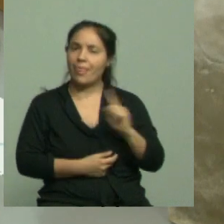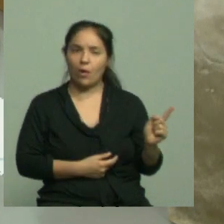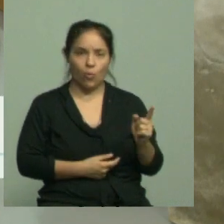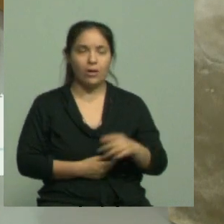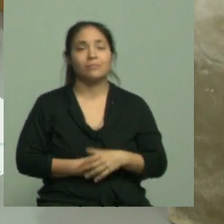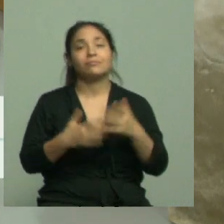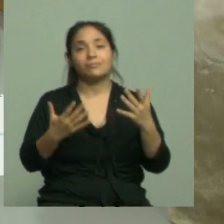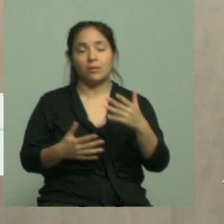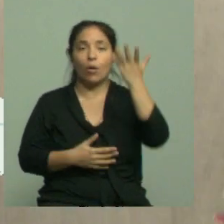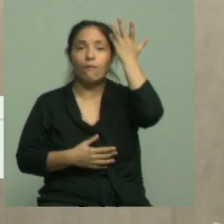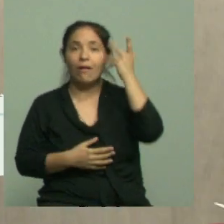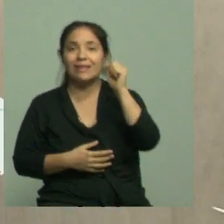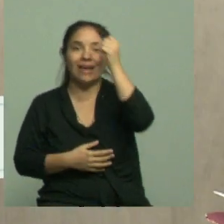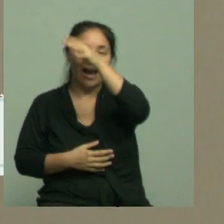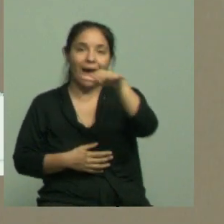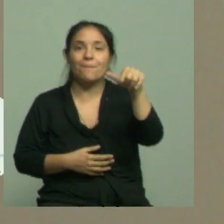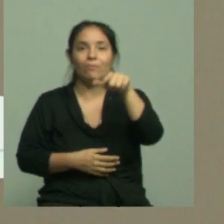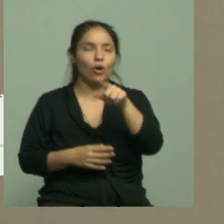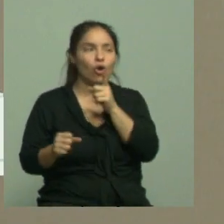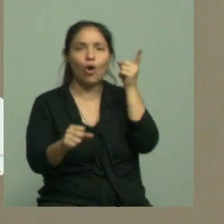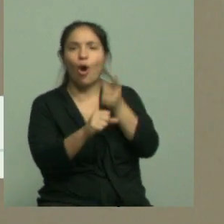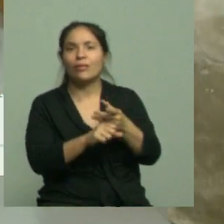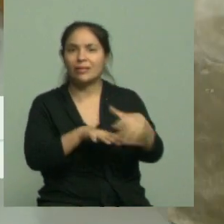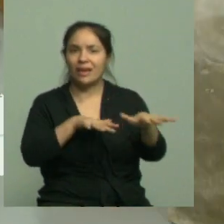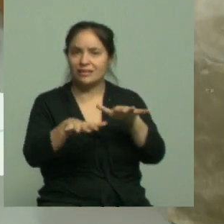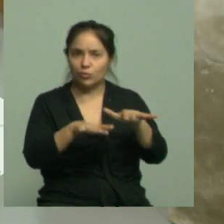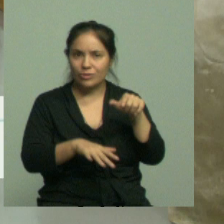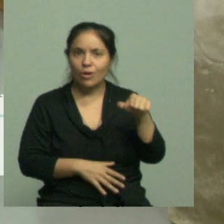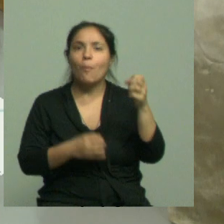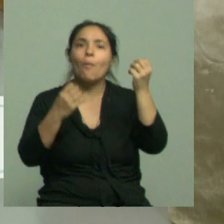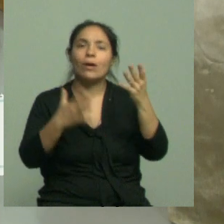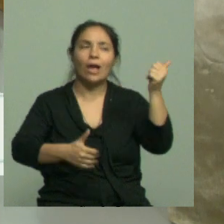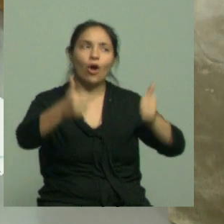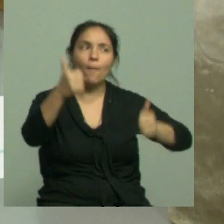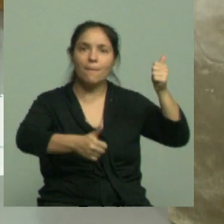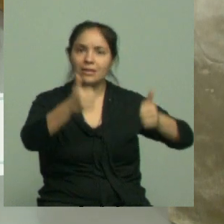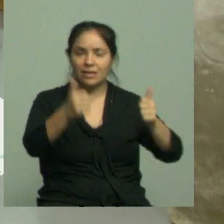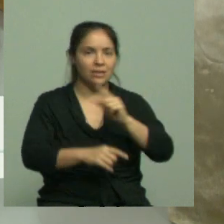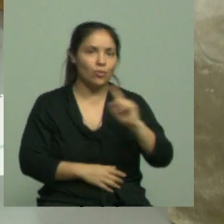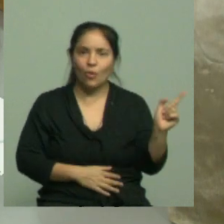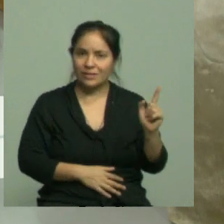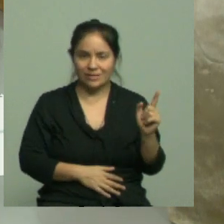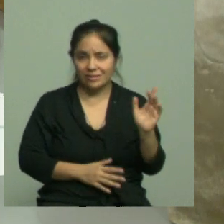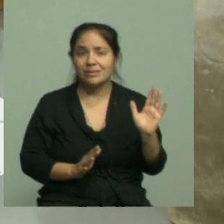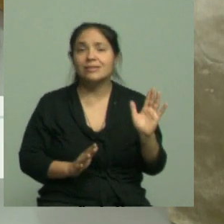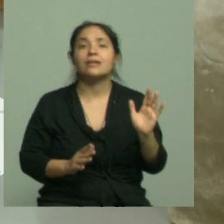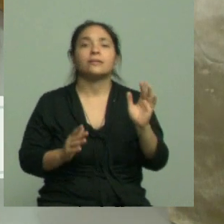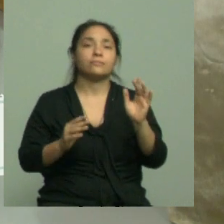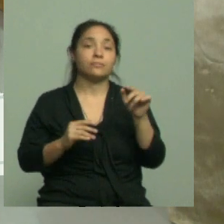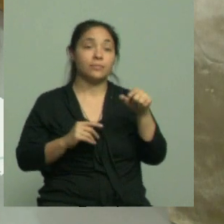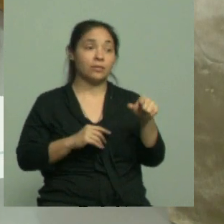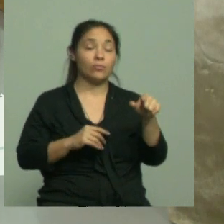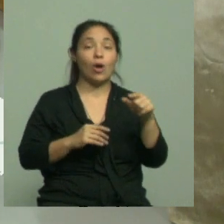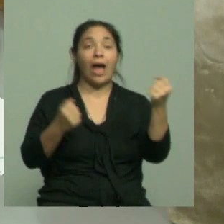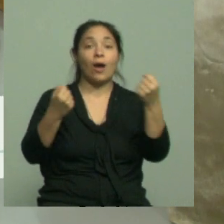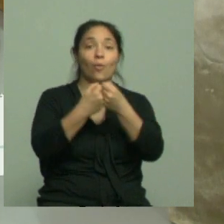del campo de Francia estaba en contra de esta situación porque entendía que no era una competencia leal para ellos que se introdujeran a partir del